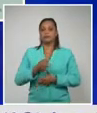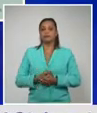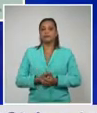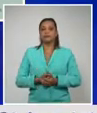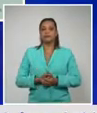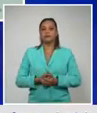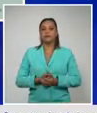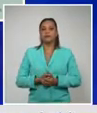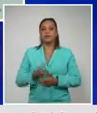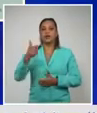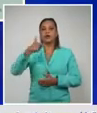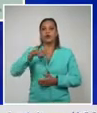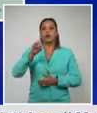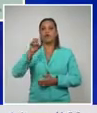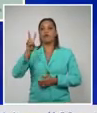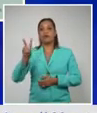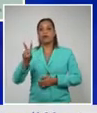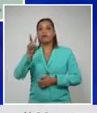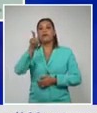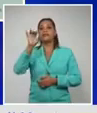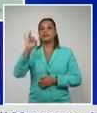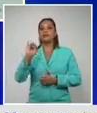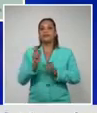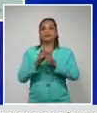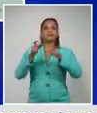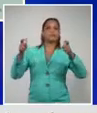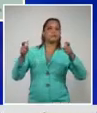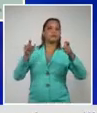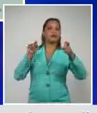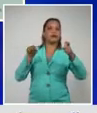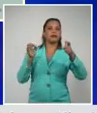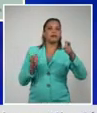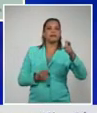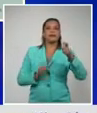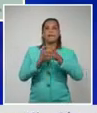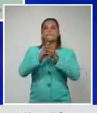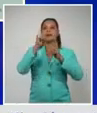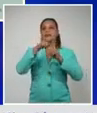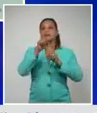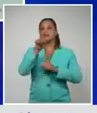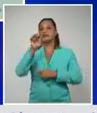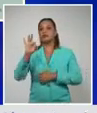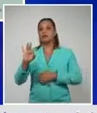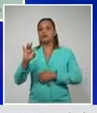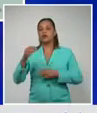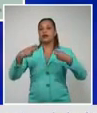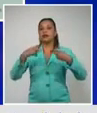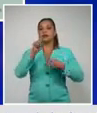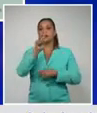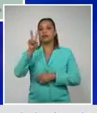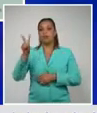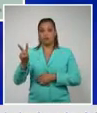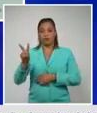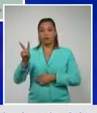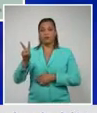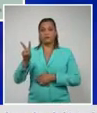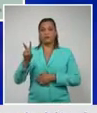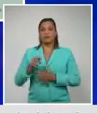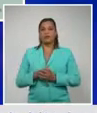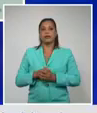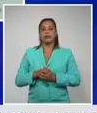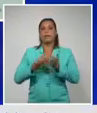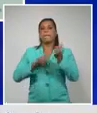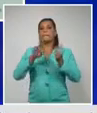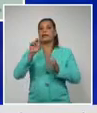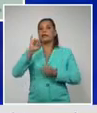Jovellanos con 27, la cifra mayor. Matanzas 18, Cárdenas 12, Perico 10,